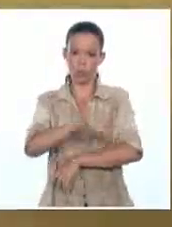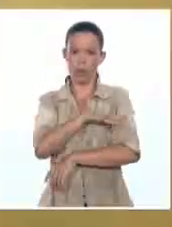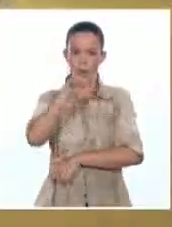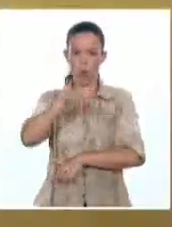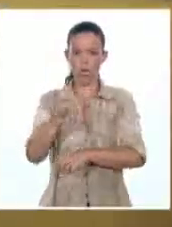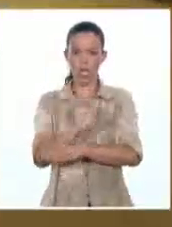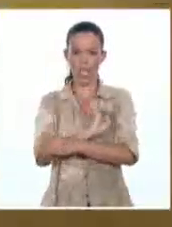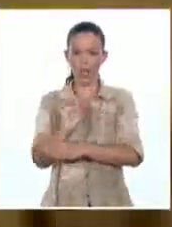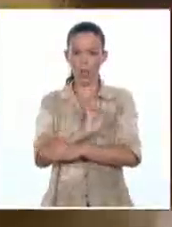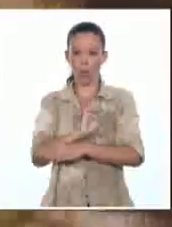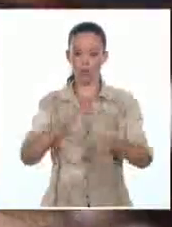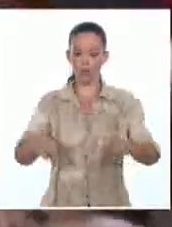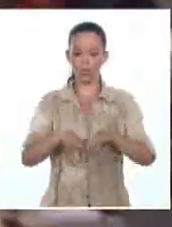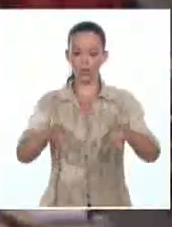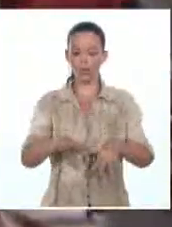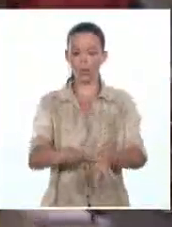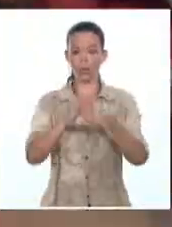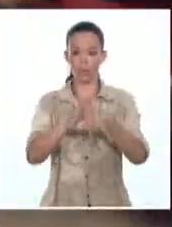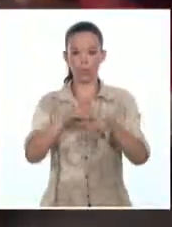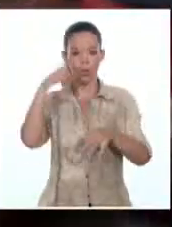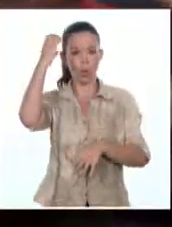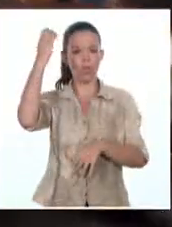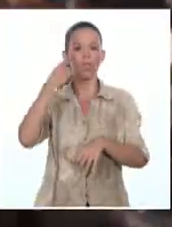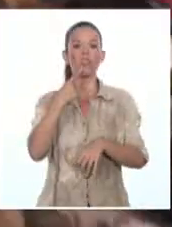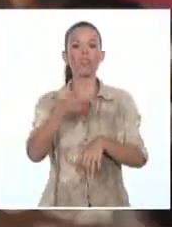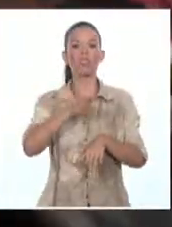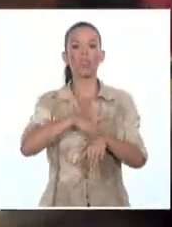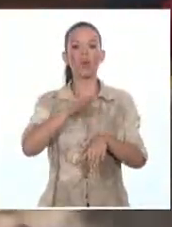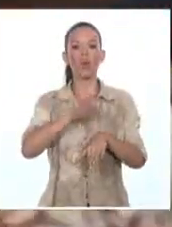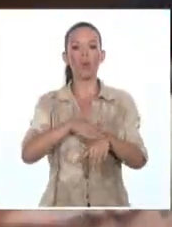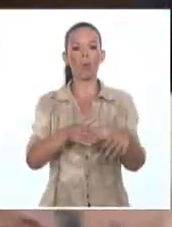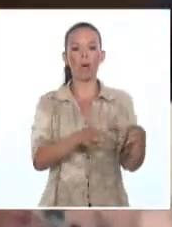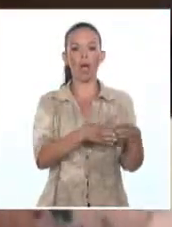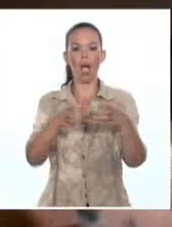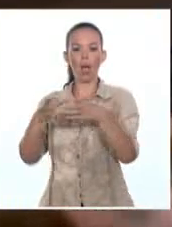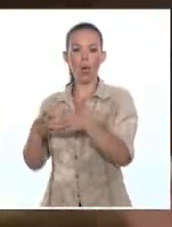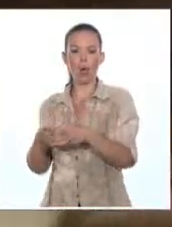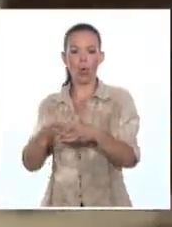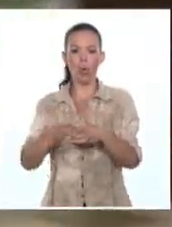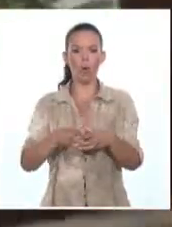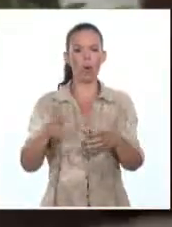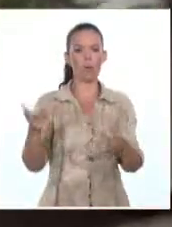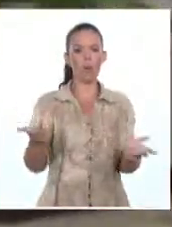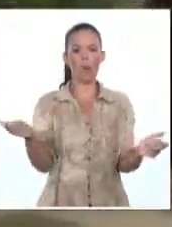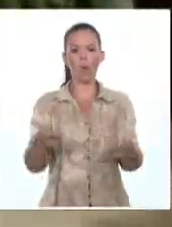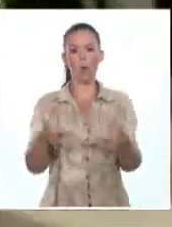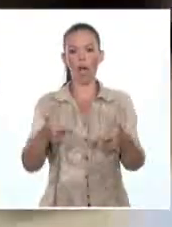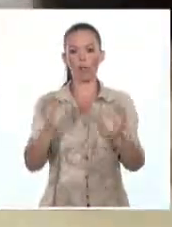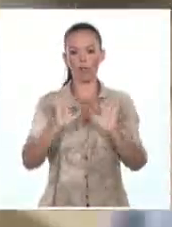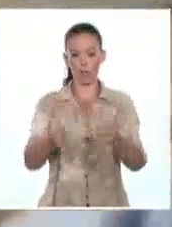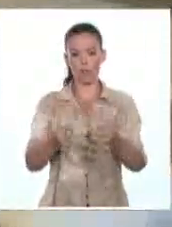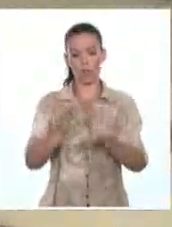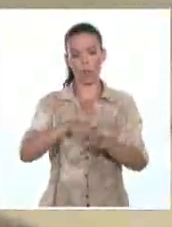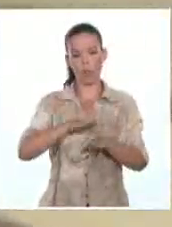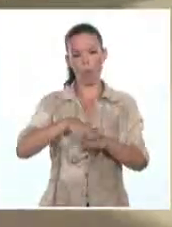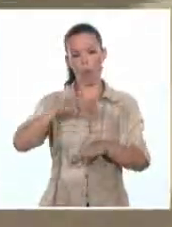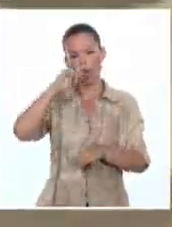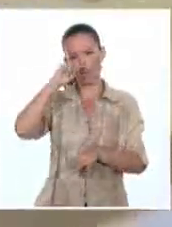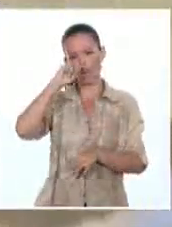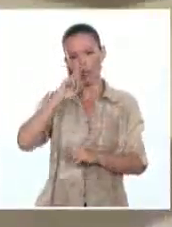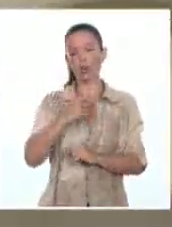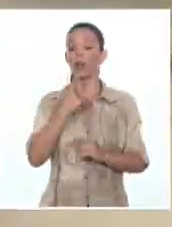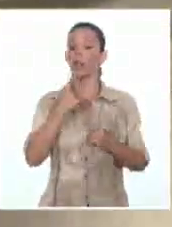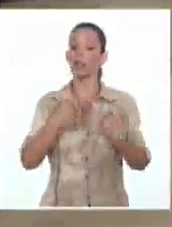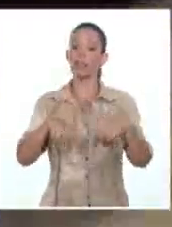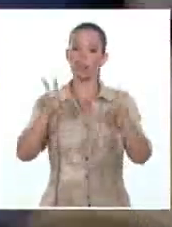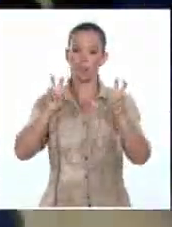de inseguridad que el gobierno atribuye a las disputas entre bandas delictivas por el control del tráfico de drogas, que se estima